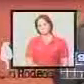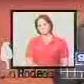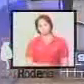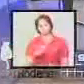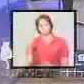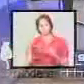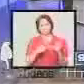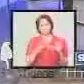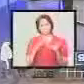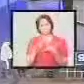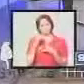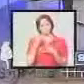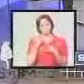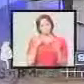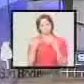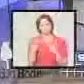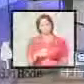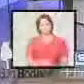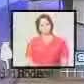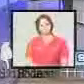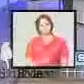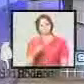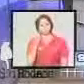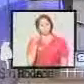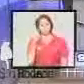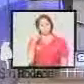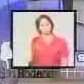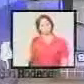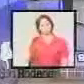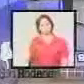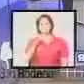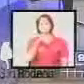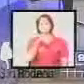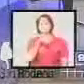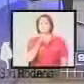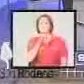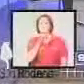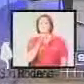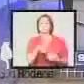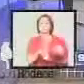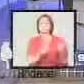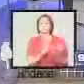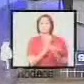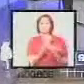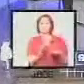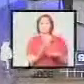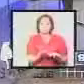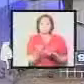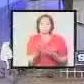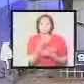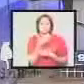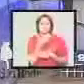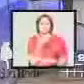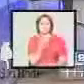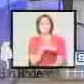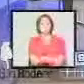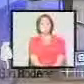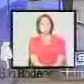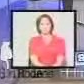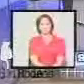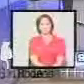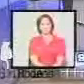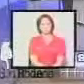Muchísimas gracias por su llamada. Veo, o sea, es que no, la verdad es que no todas son malas, ¿verdad? No,